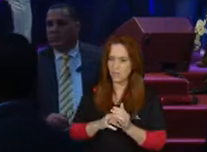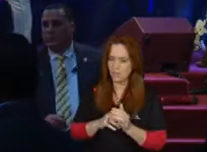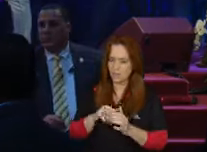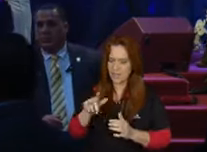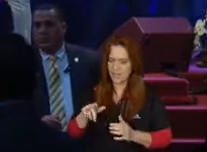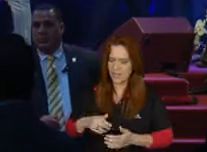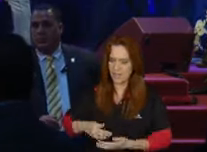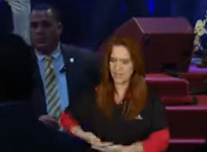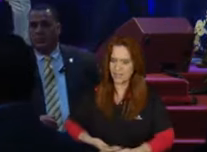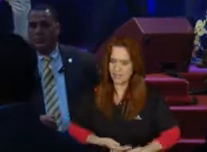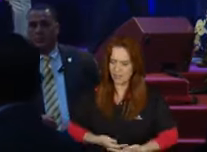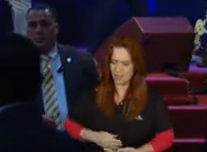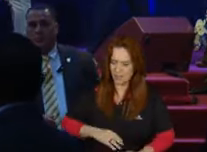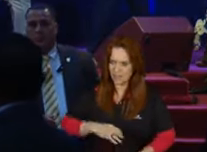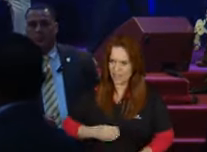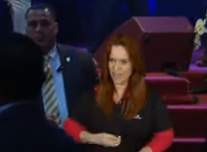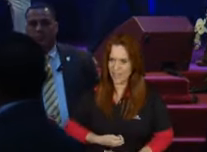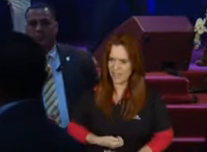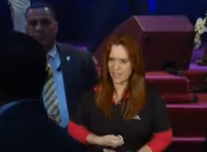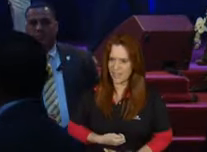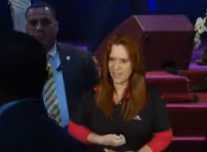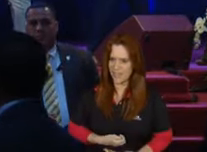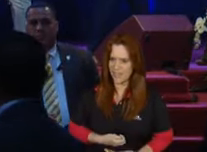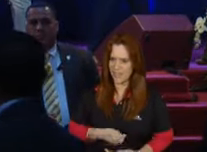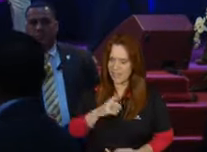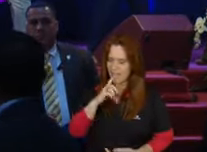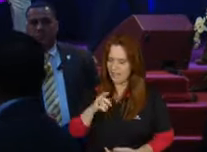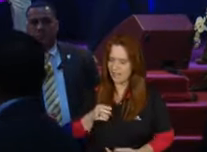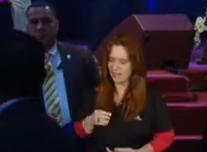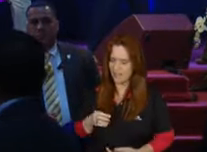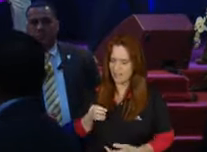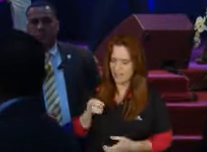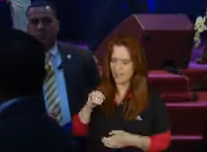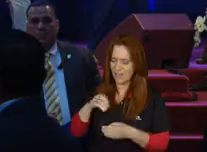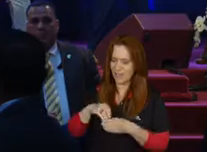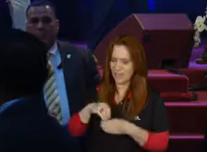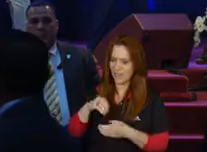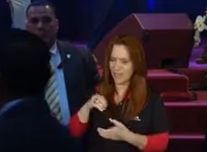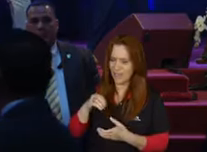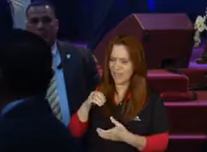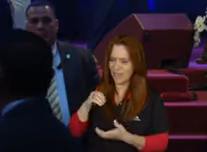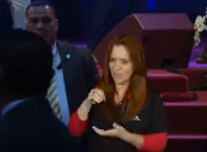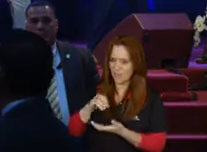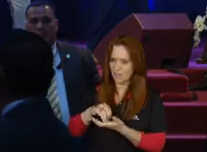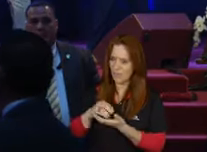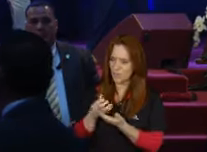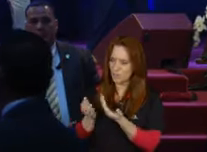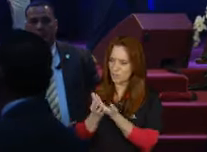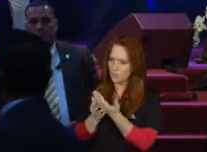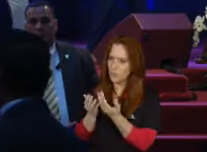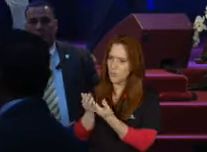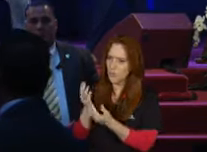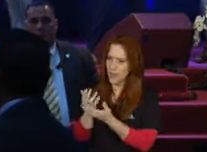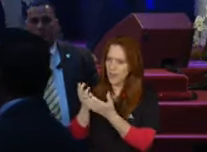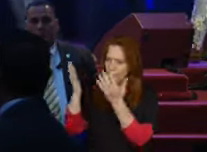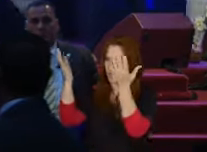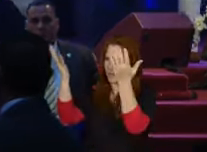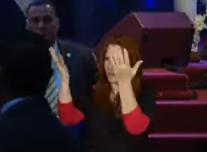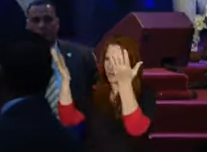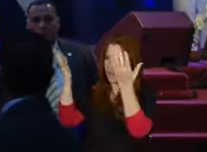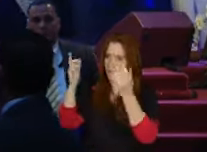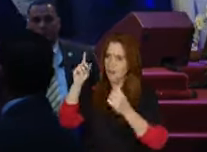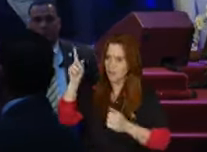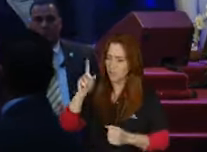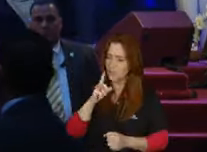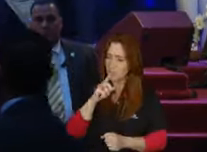tus manos, Señor. Está en el hueco de tu mano. Y tú le prometiste y tú cumples. Aquí está la unción y la gracia de